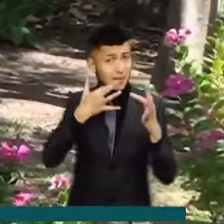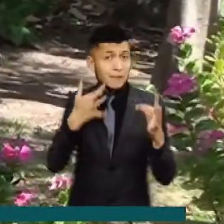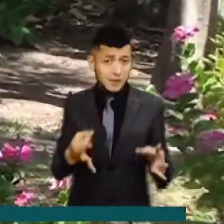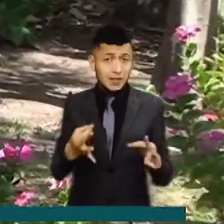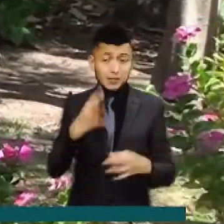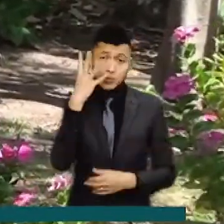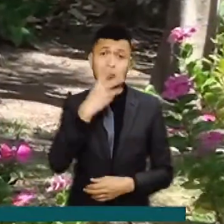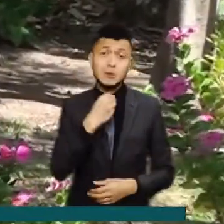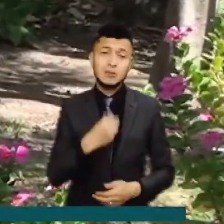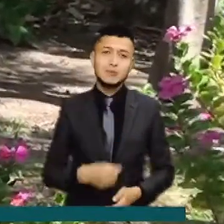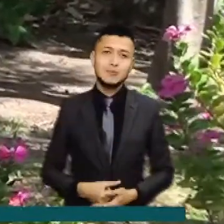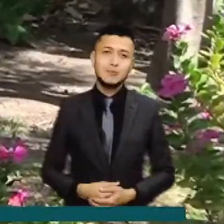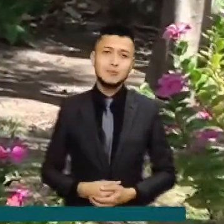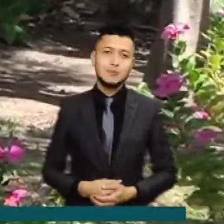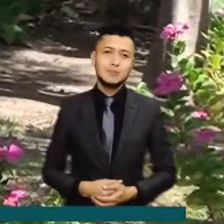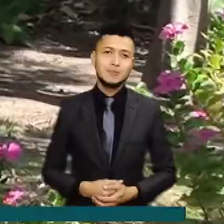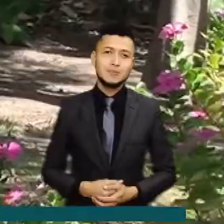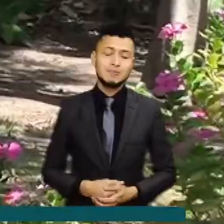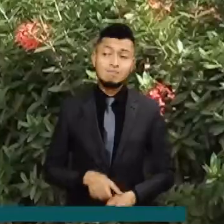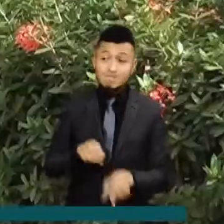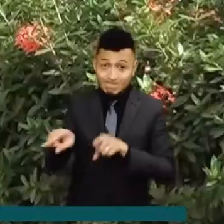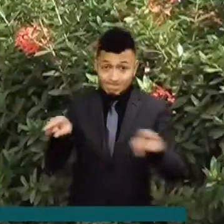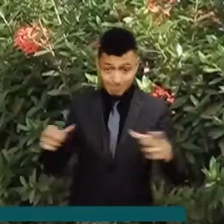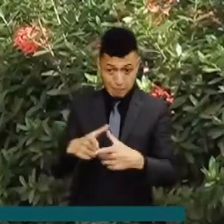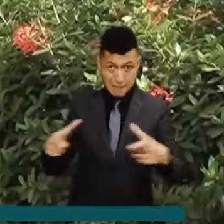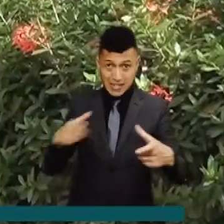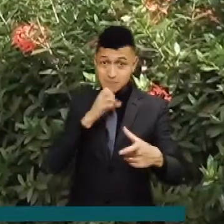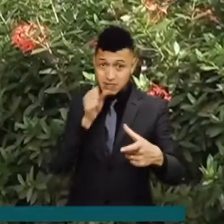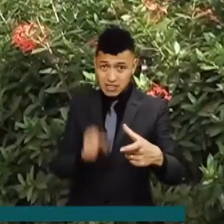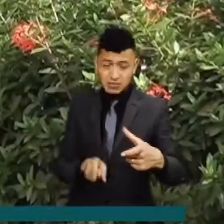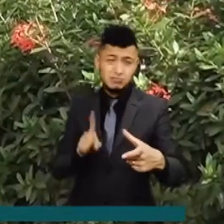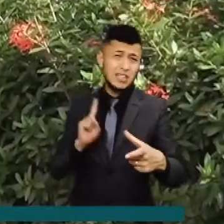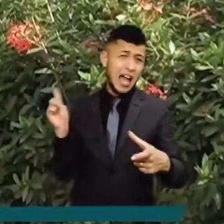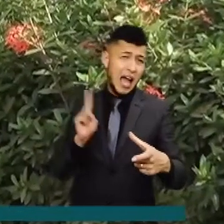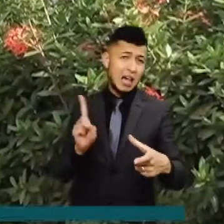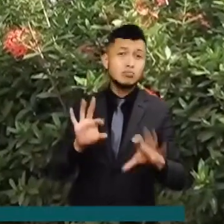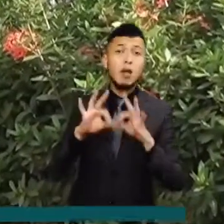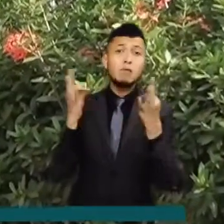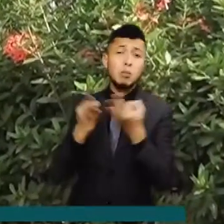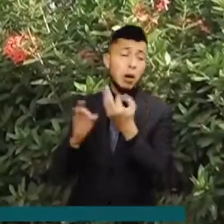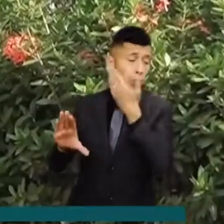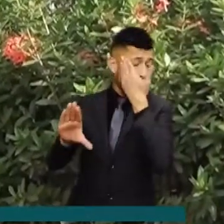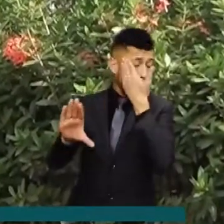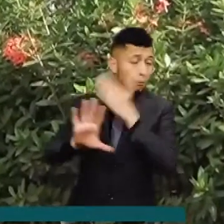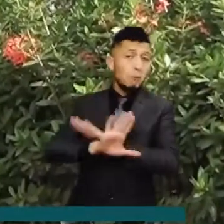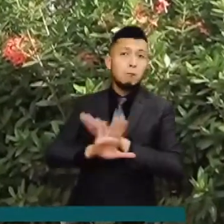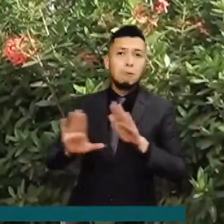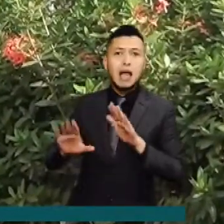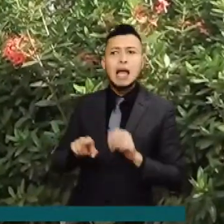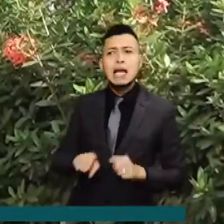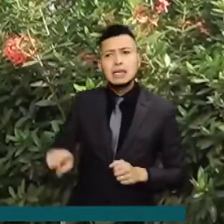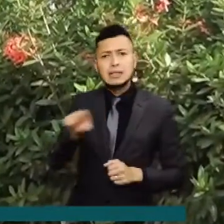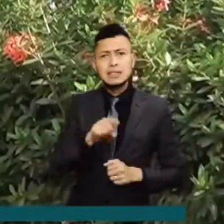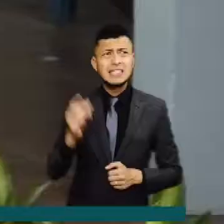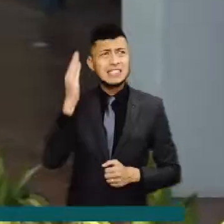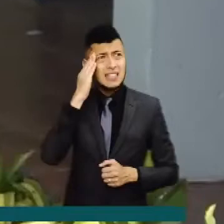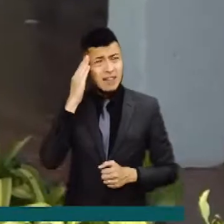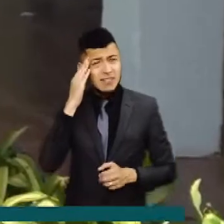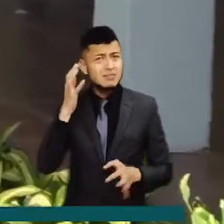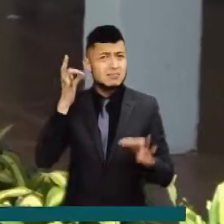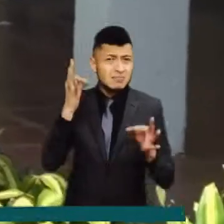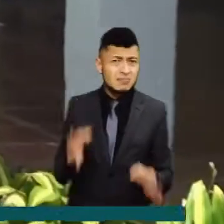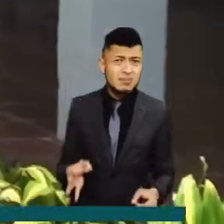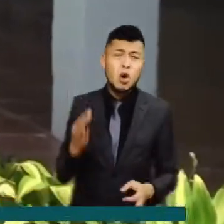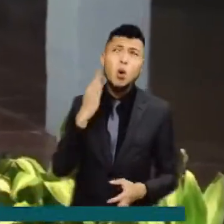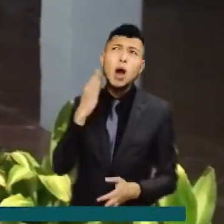complemento que la verdad es muy lindo. Gran parte de estos adultos mayores llevan años sin ver a sus familiares y aunque no